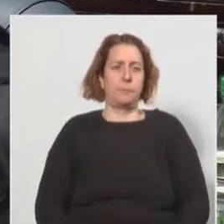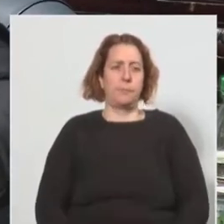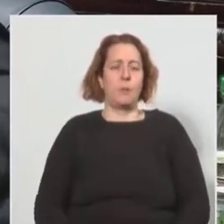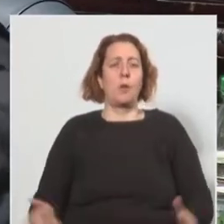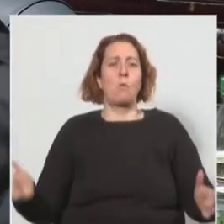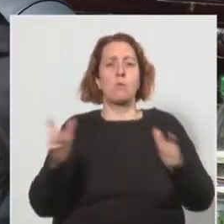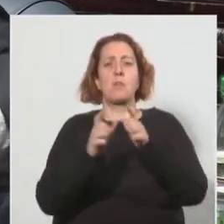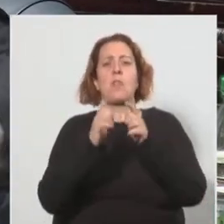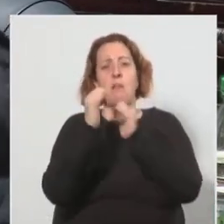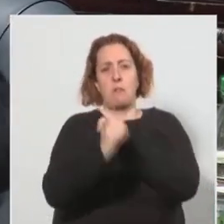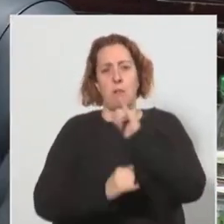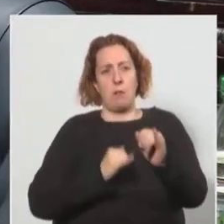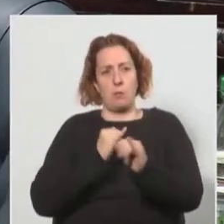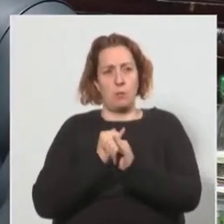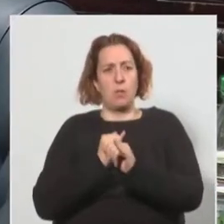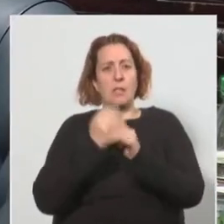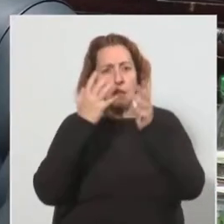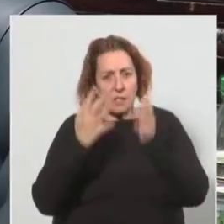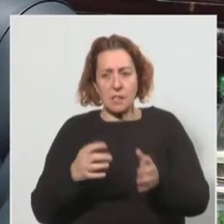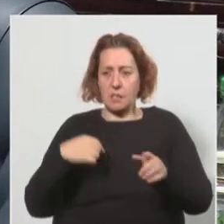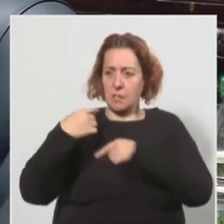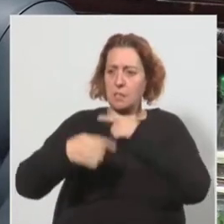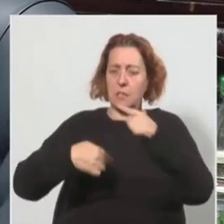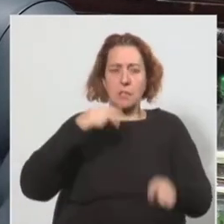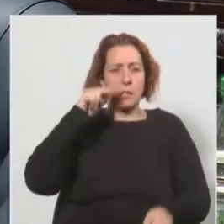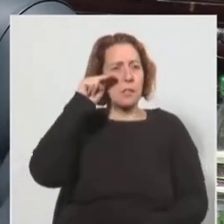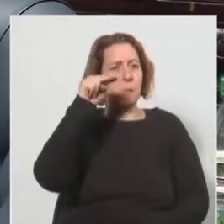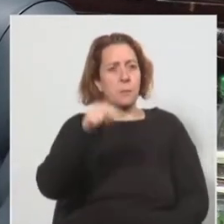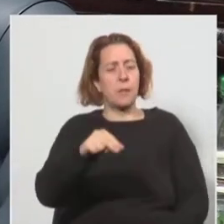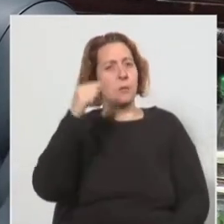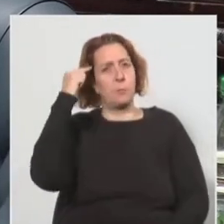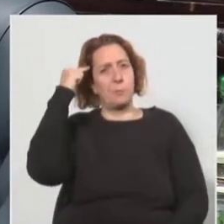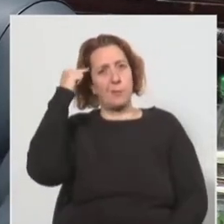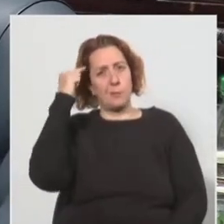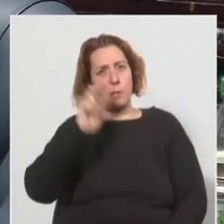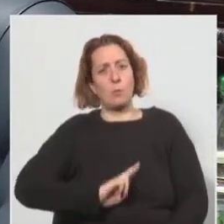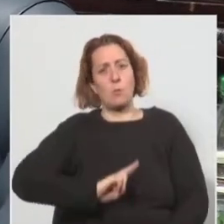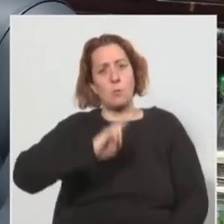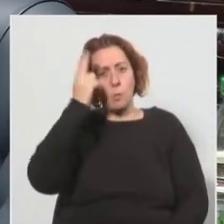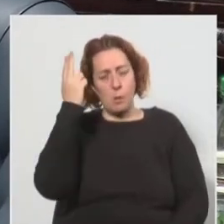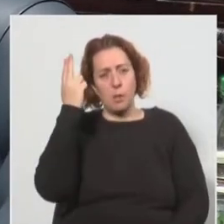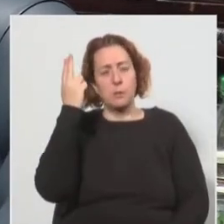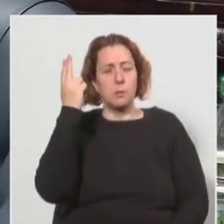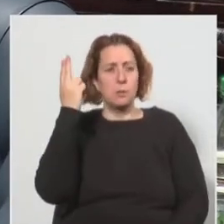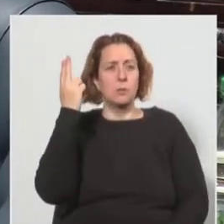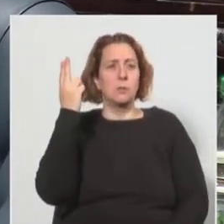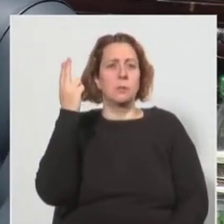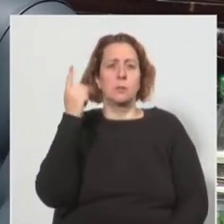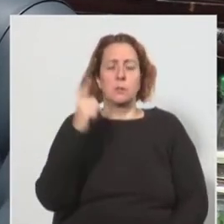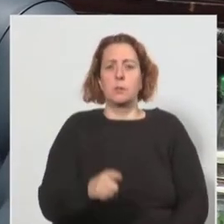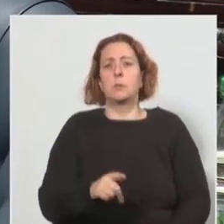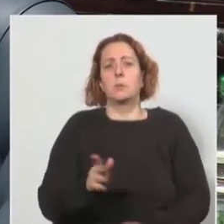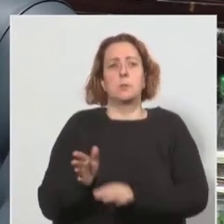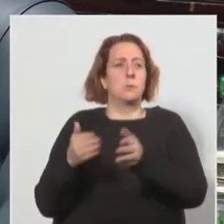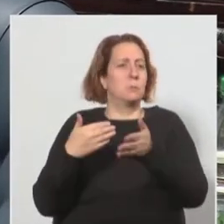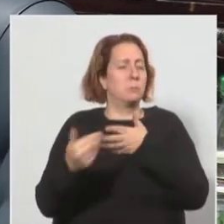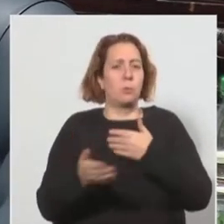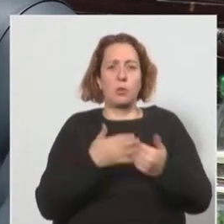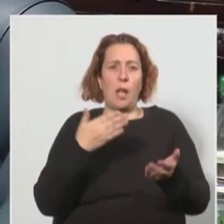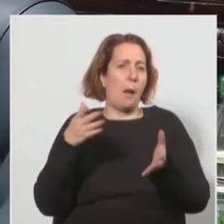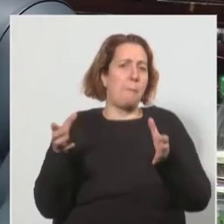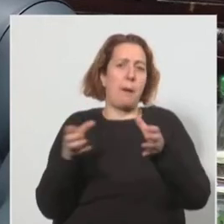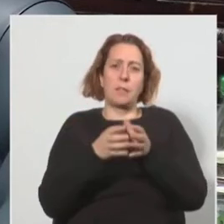Comunidad internacional que quiere seguir viendo y considerando al Uruguay, más allá de qué partido